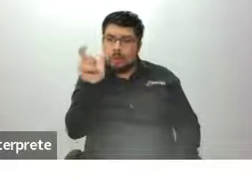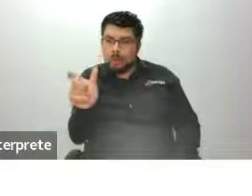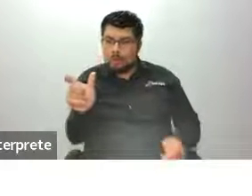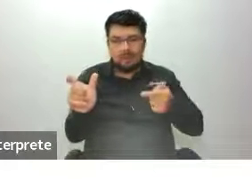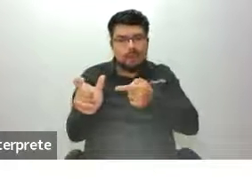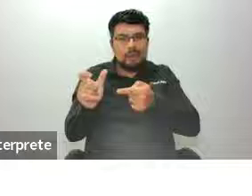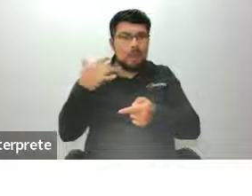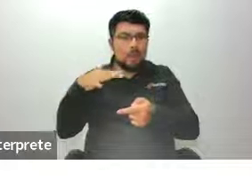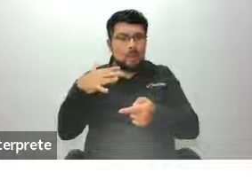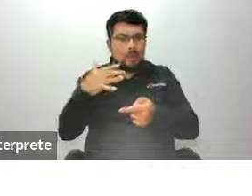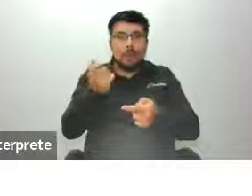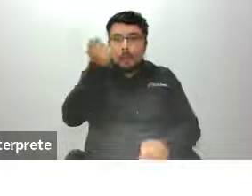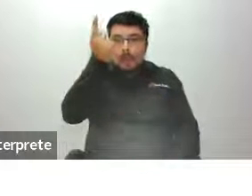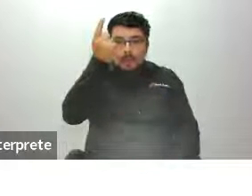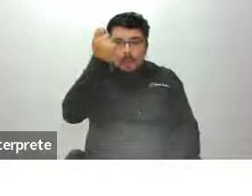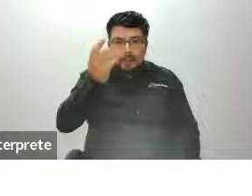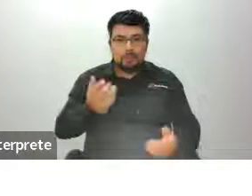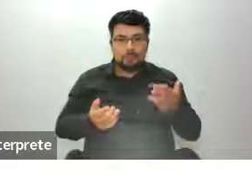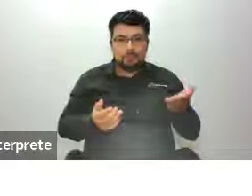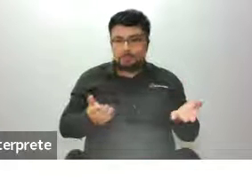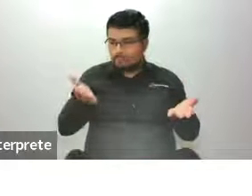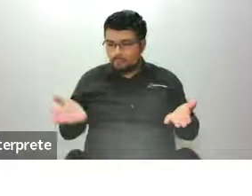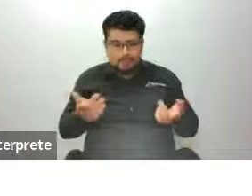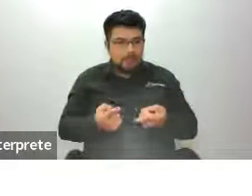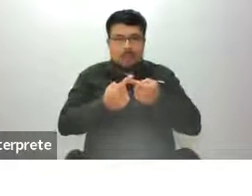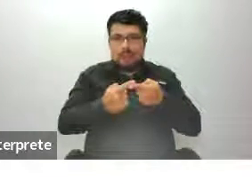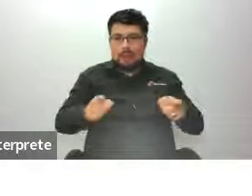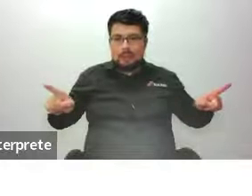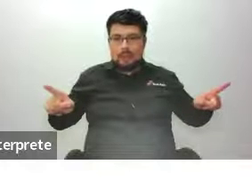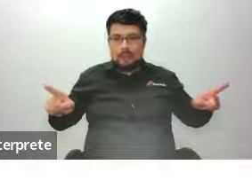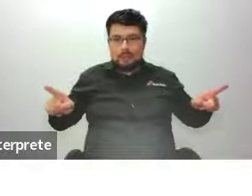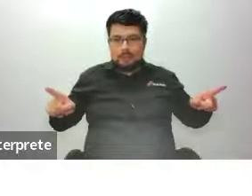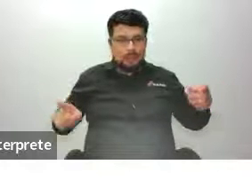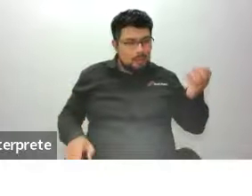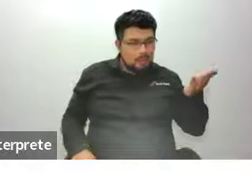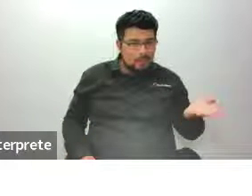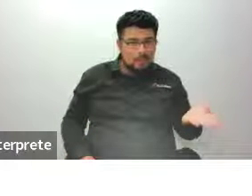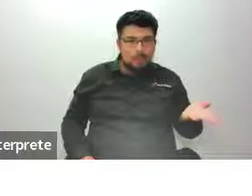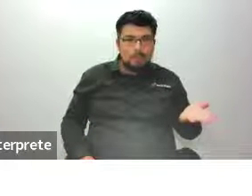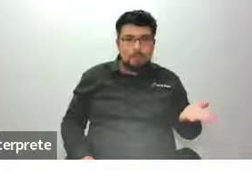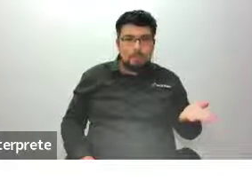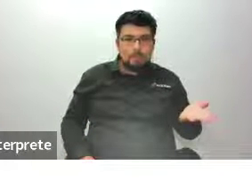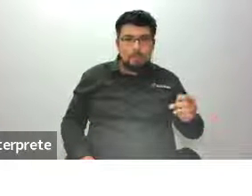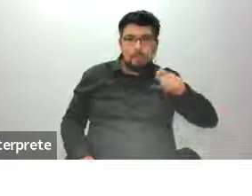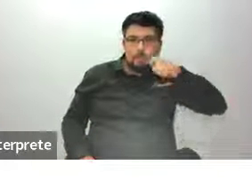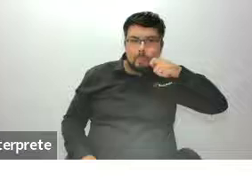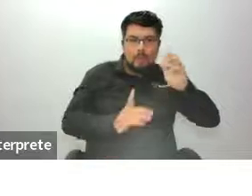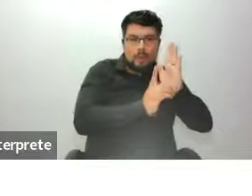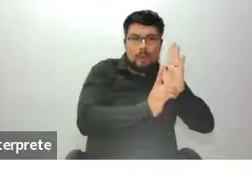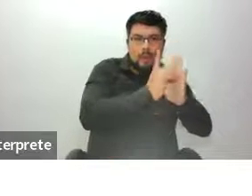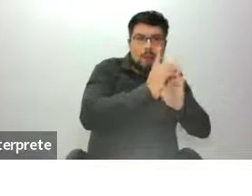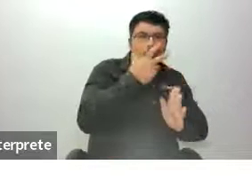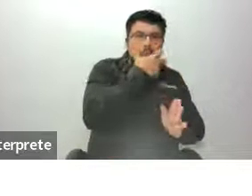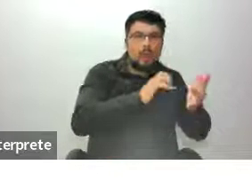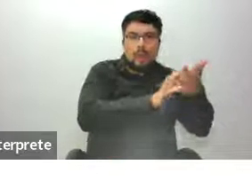cuál es la diferencia principalmente entre lo que significa el desarrollo del lenguaje y